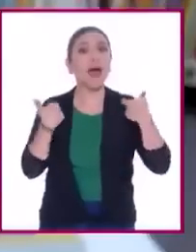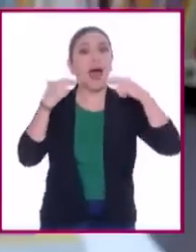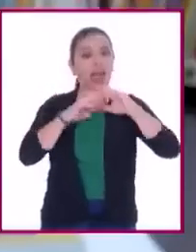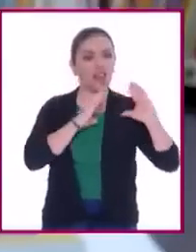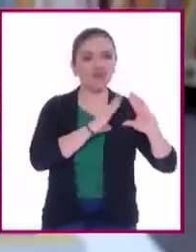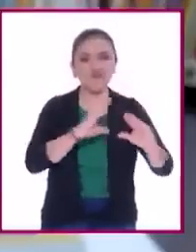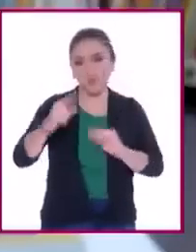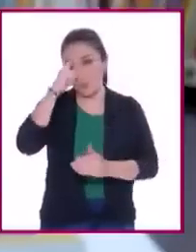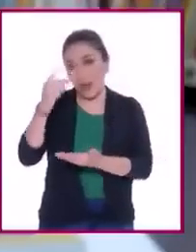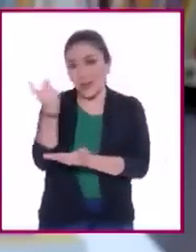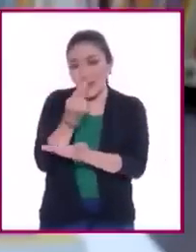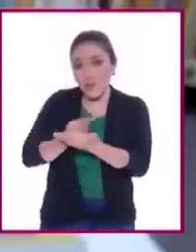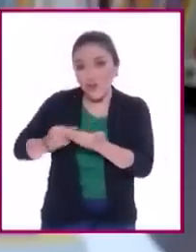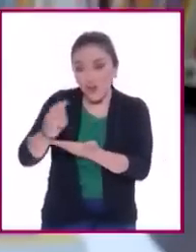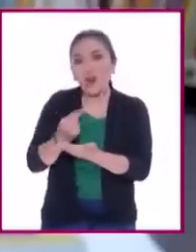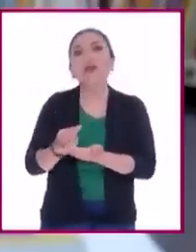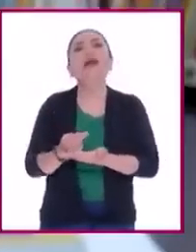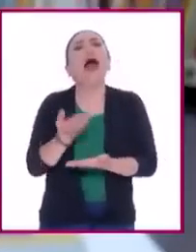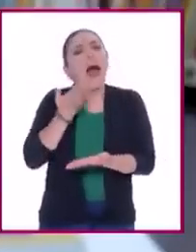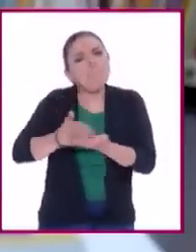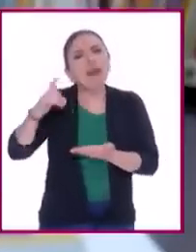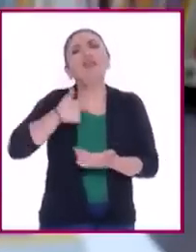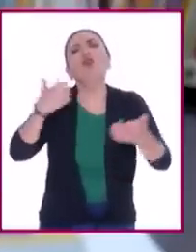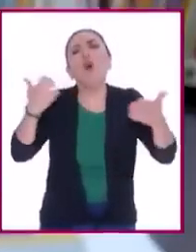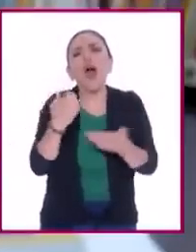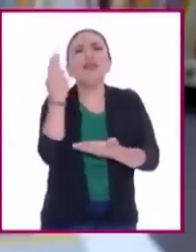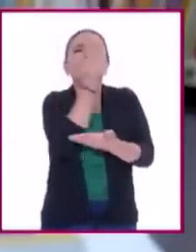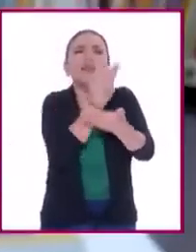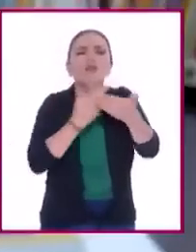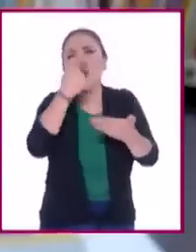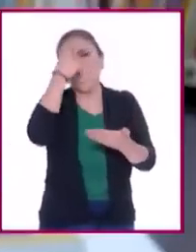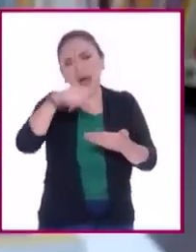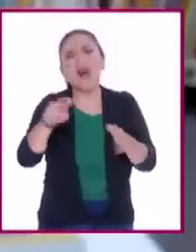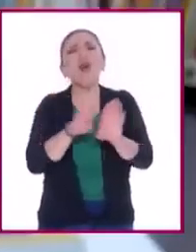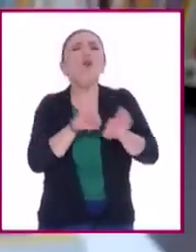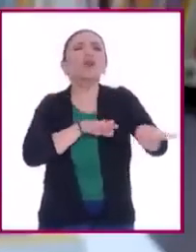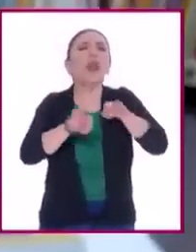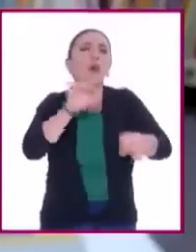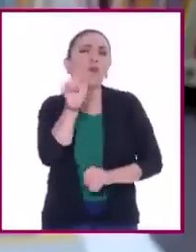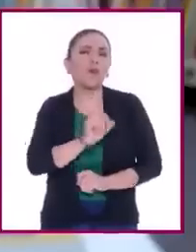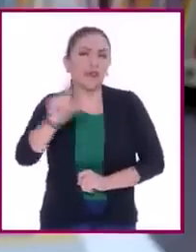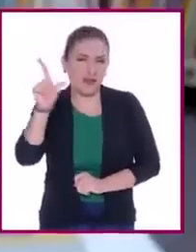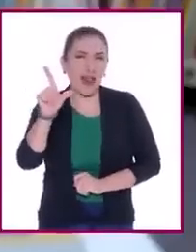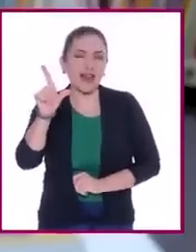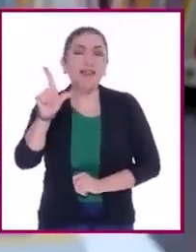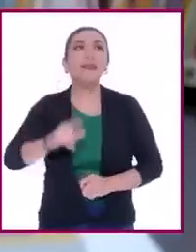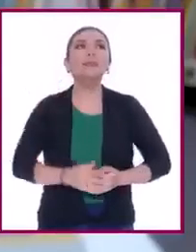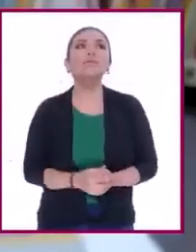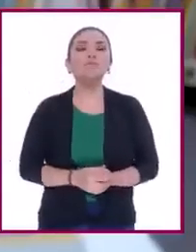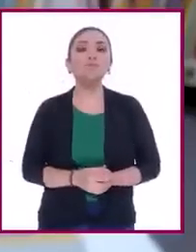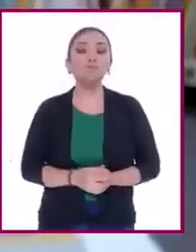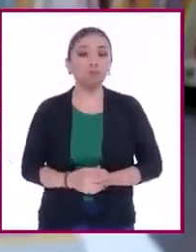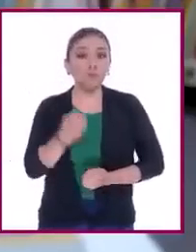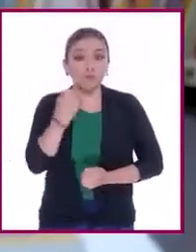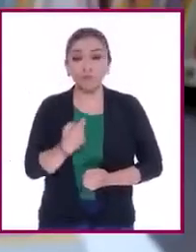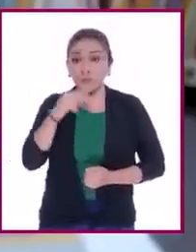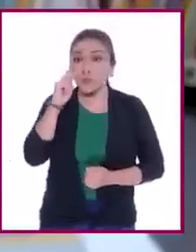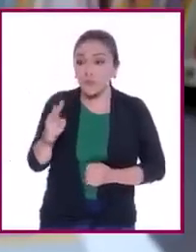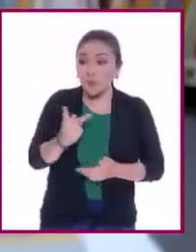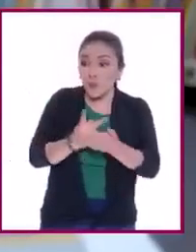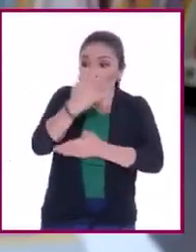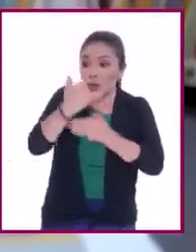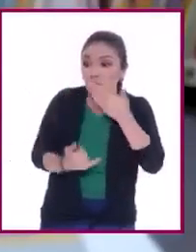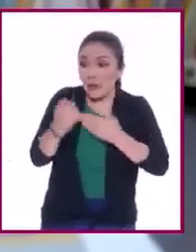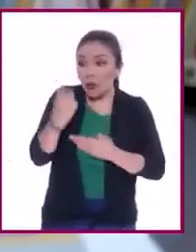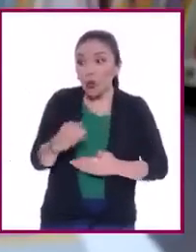dibujo aparte de realizar ilustraciones de manera profesional entonces ver un proyecto en